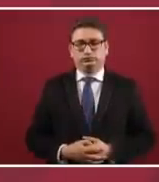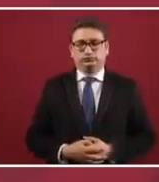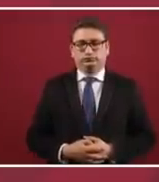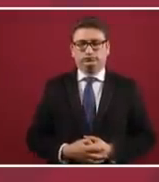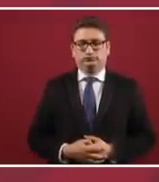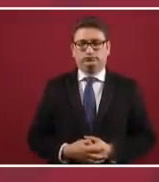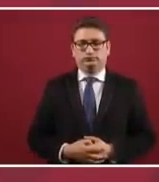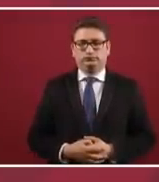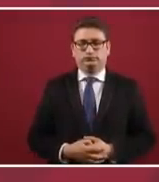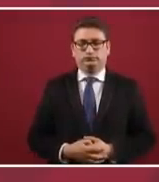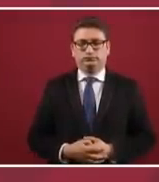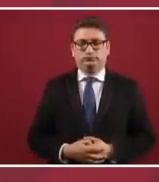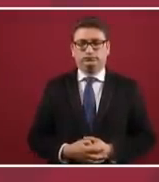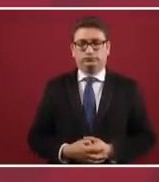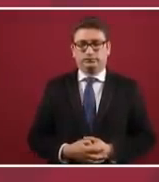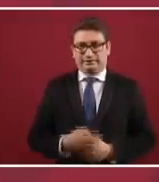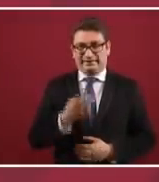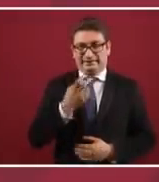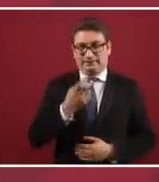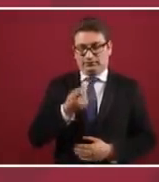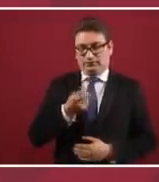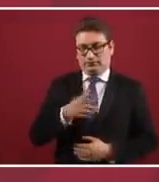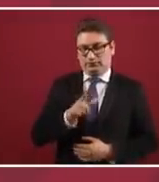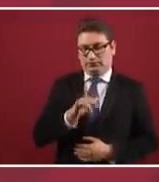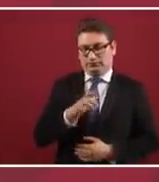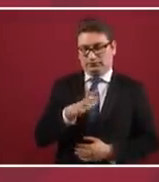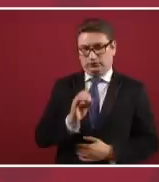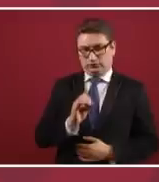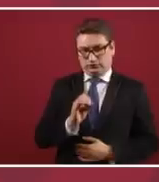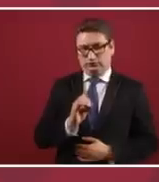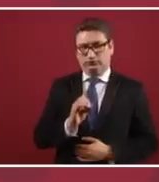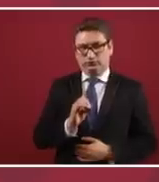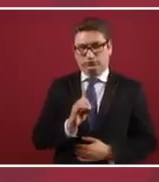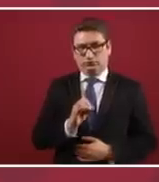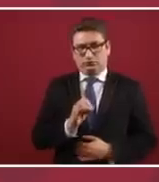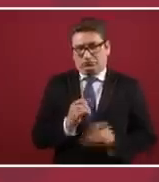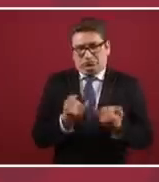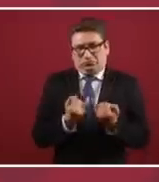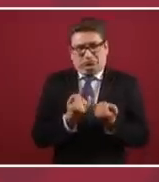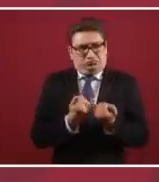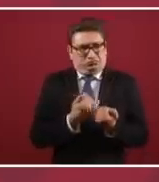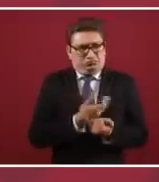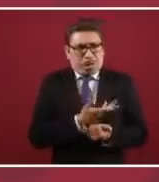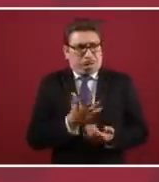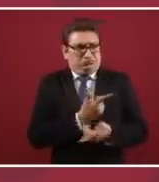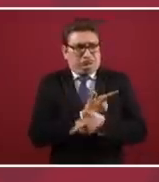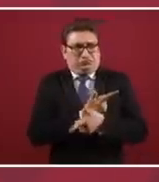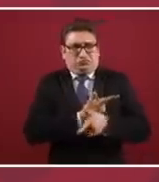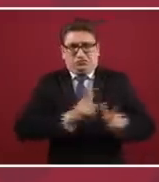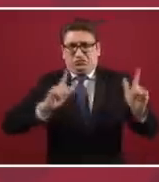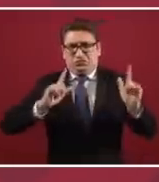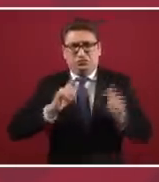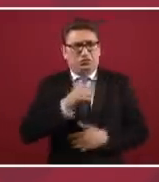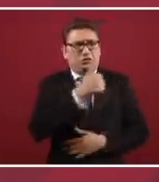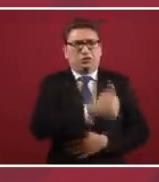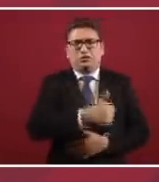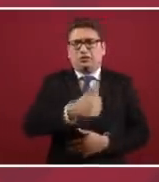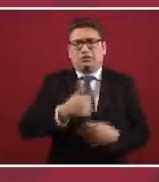Eso es el Estado laico. Y al mismo tiempo la libertad religiosa, que cada quien